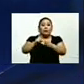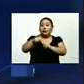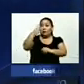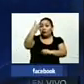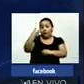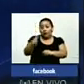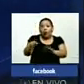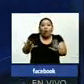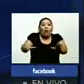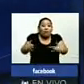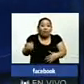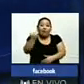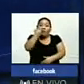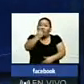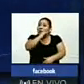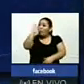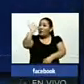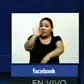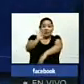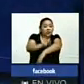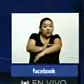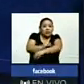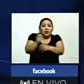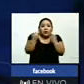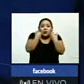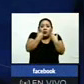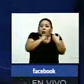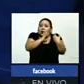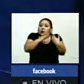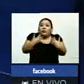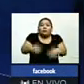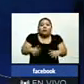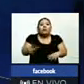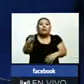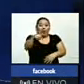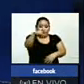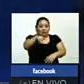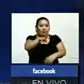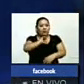el dengue está afectando a la región centroamericana y específicamente